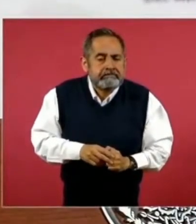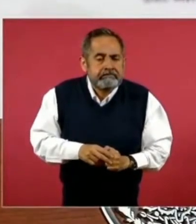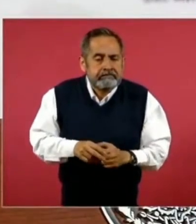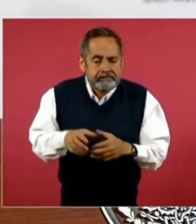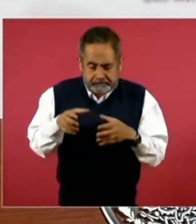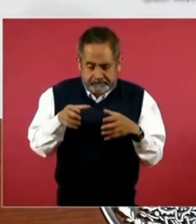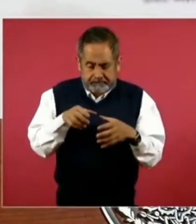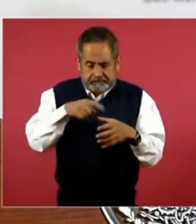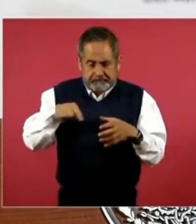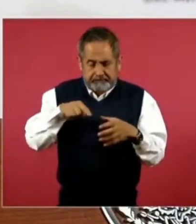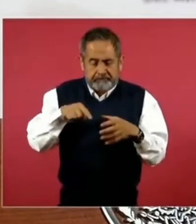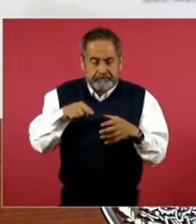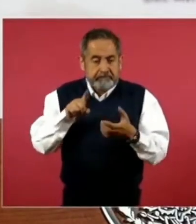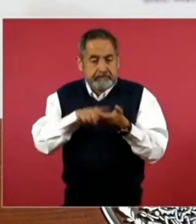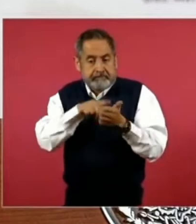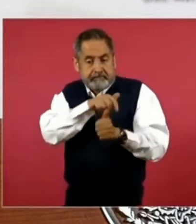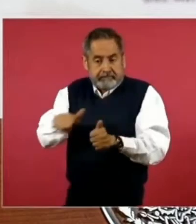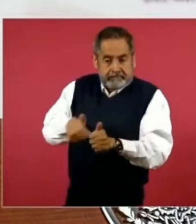dominado por el clero.